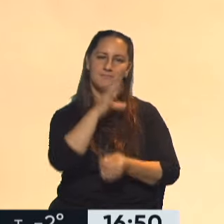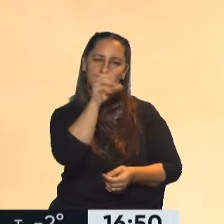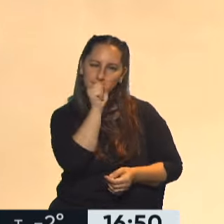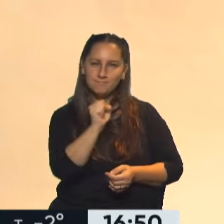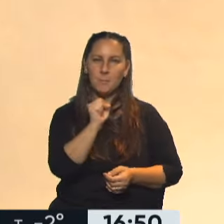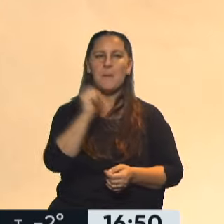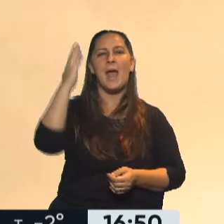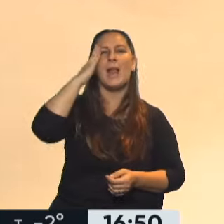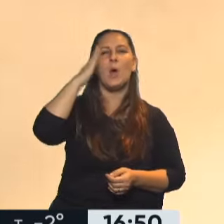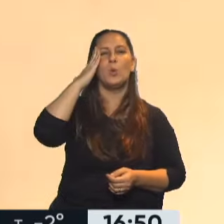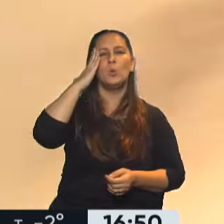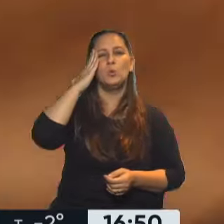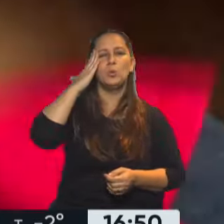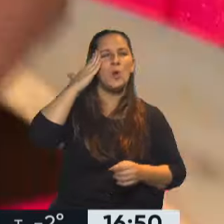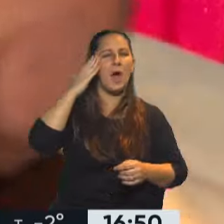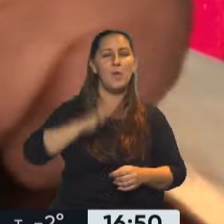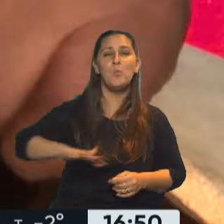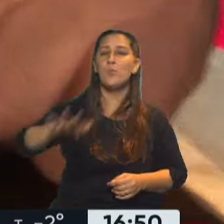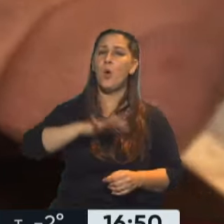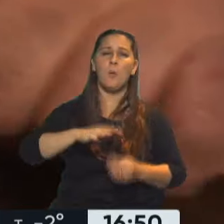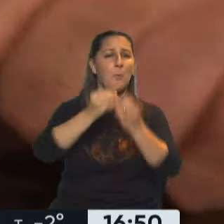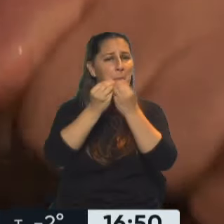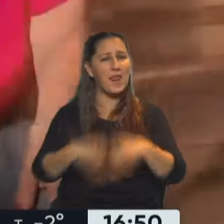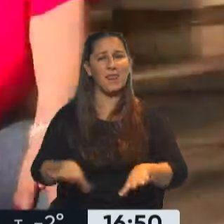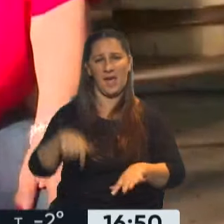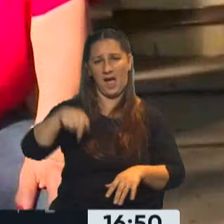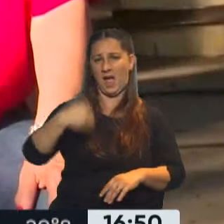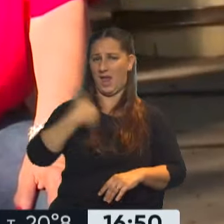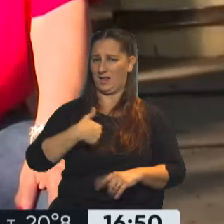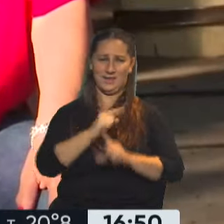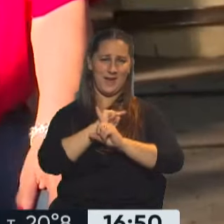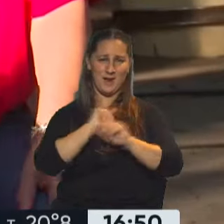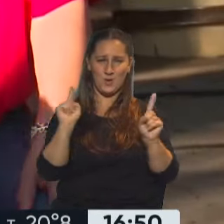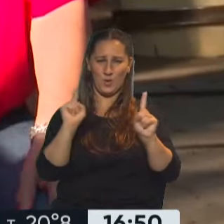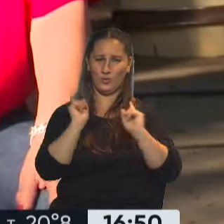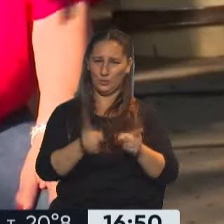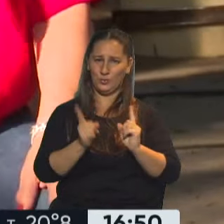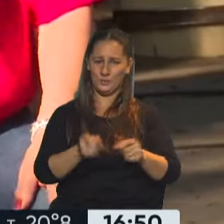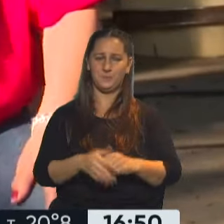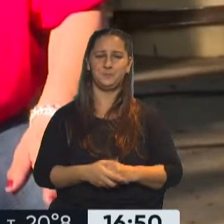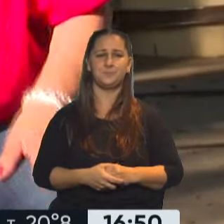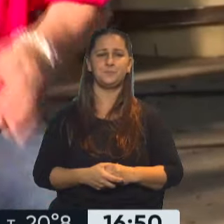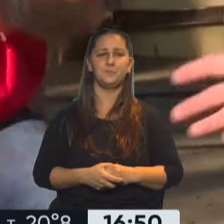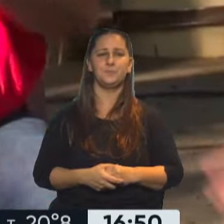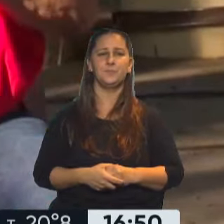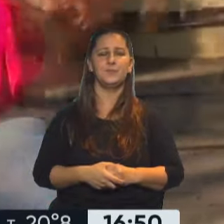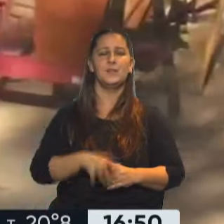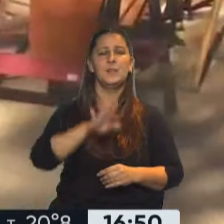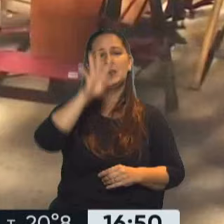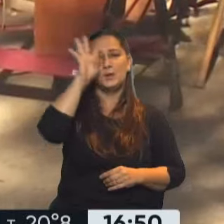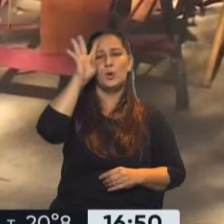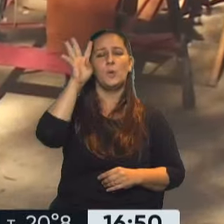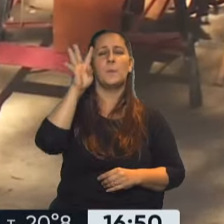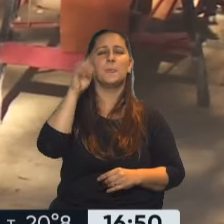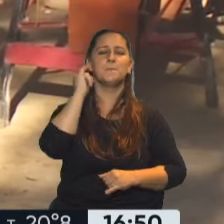cultura popular no se pierda en la Argentina. Muy bien. Indio, me quedé con las ganas, digo, porque bueno, hablamos